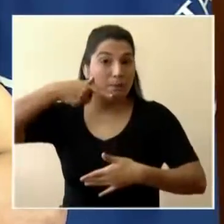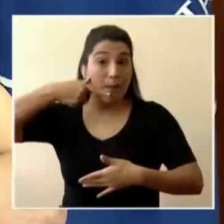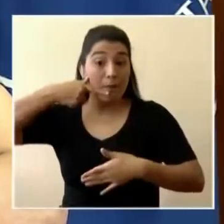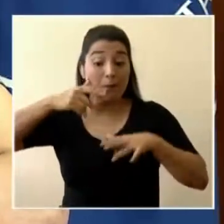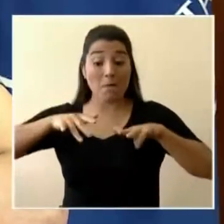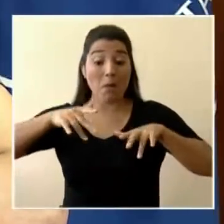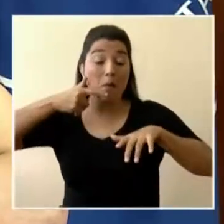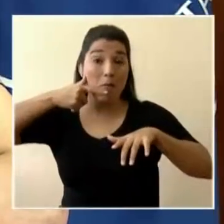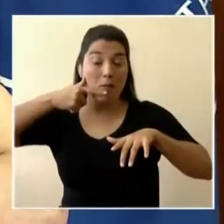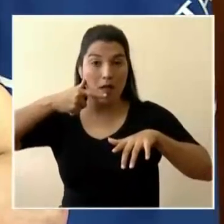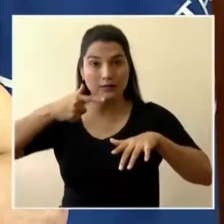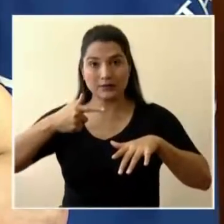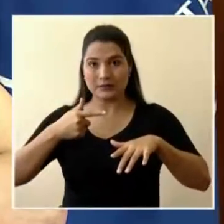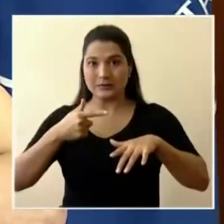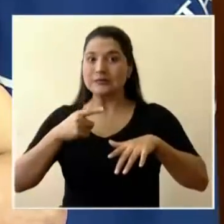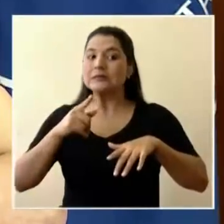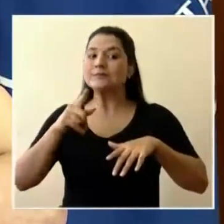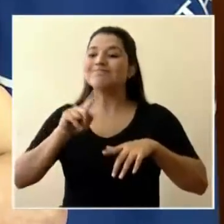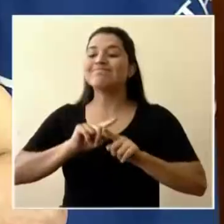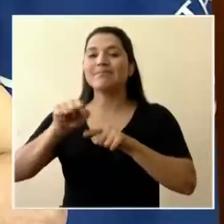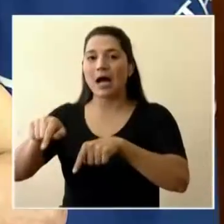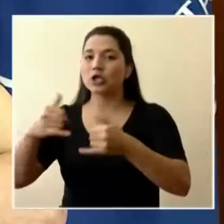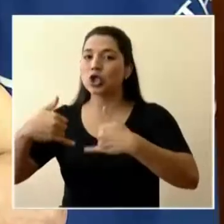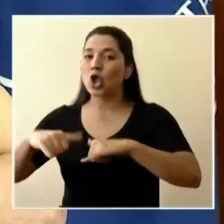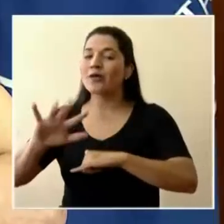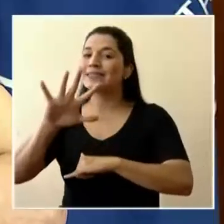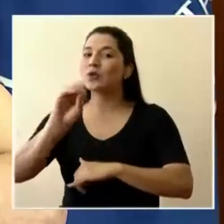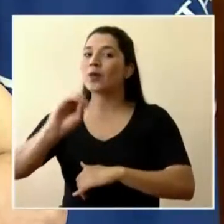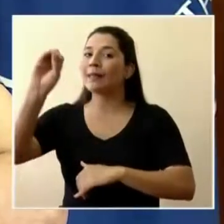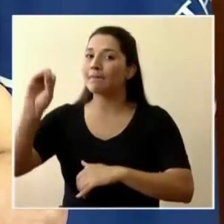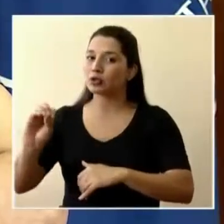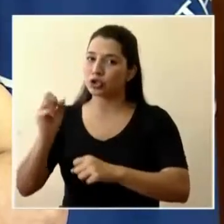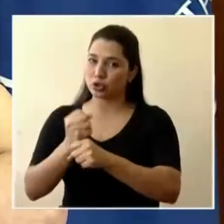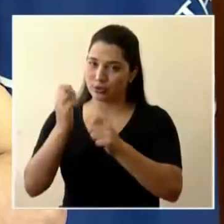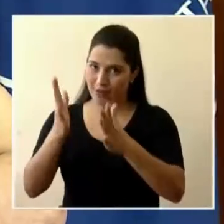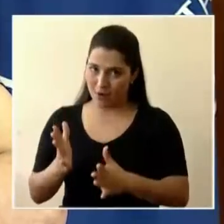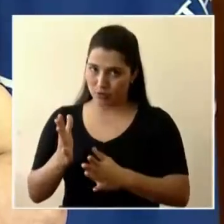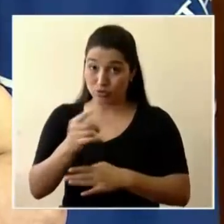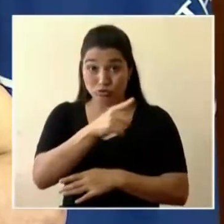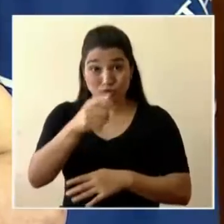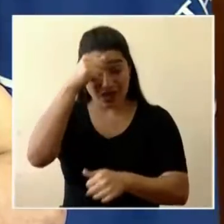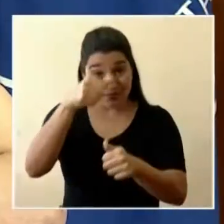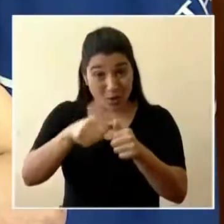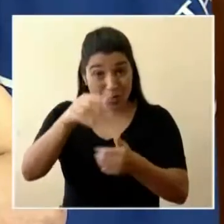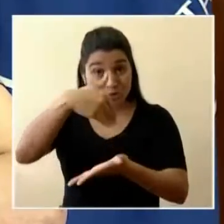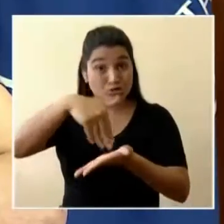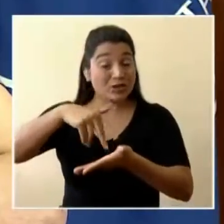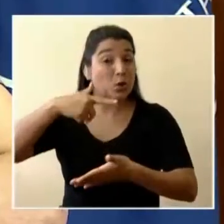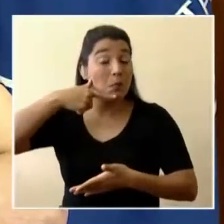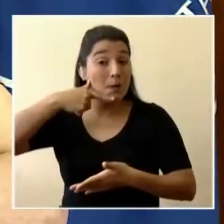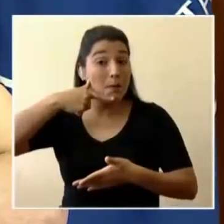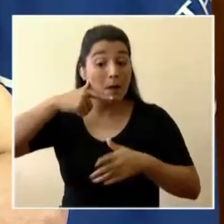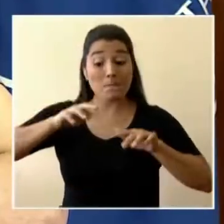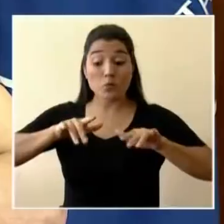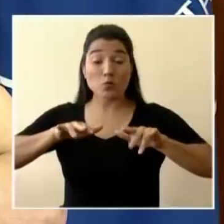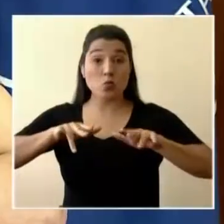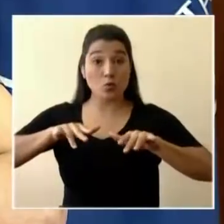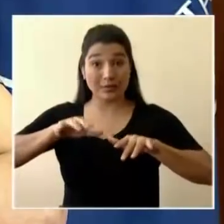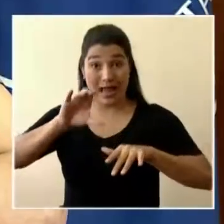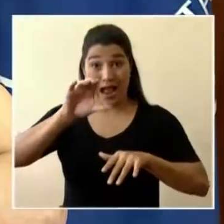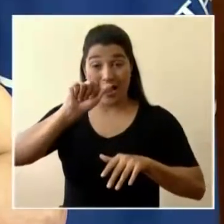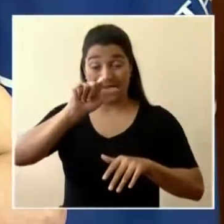estado excediendo ese 50%. Y recordemos que los centros de llamadas son de alto riesgo para que hayan brotes. Así